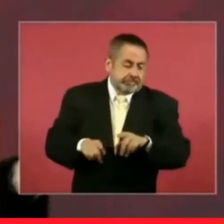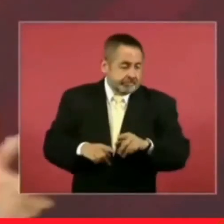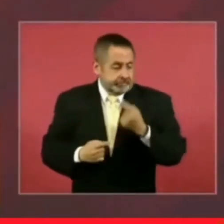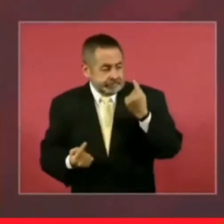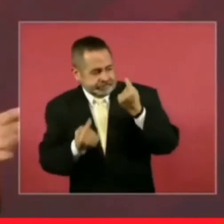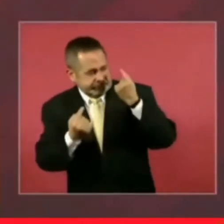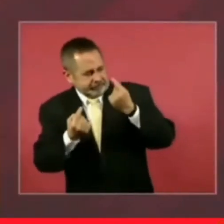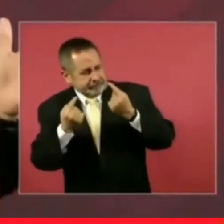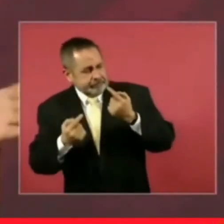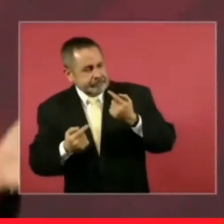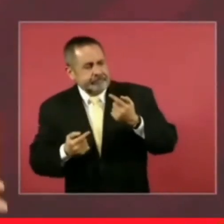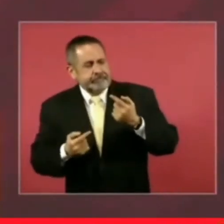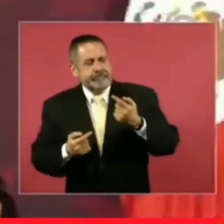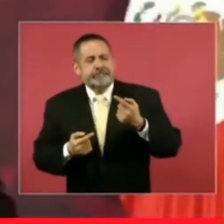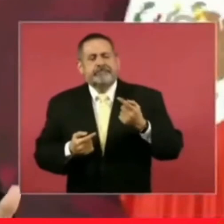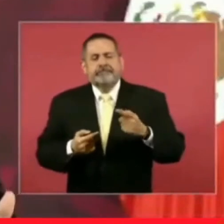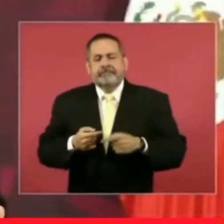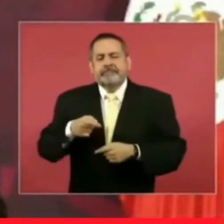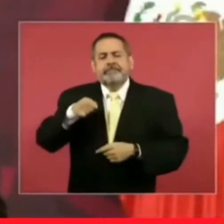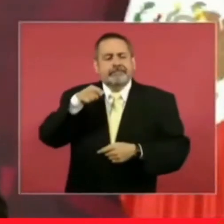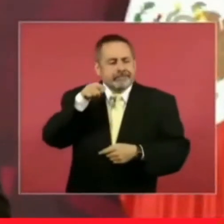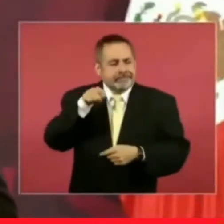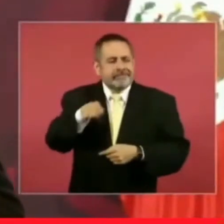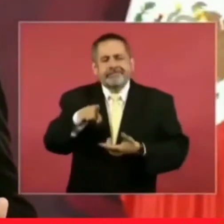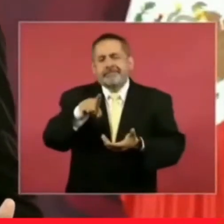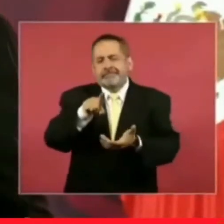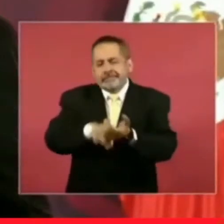Bueno, porque ella tiene una postura política,